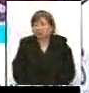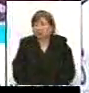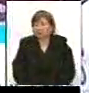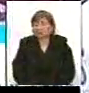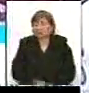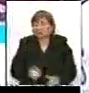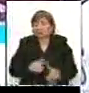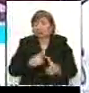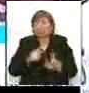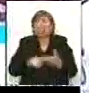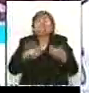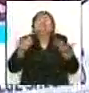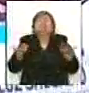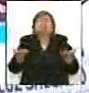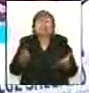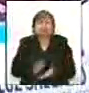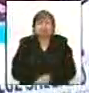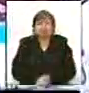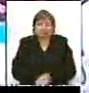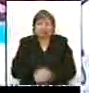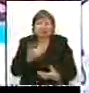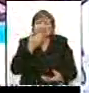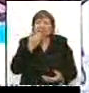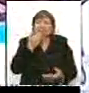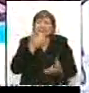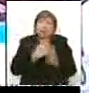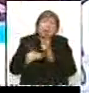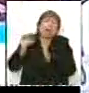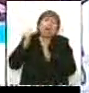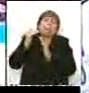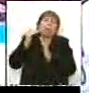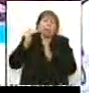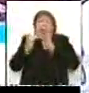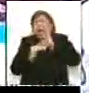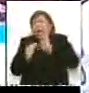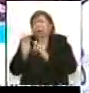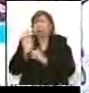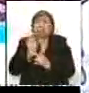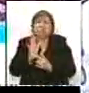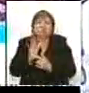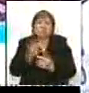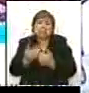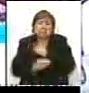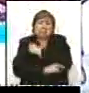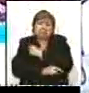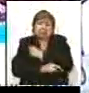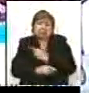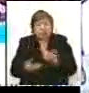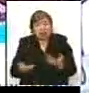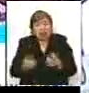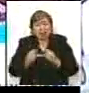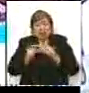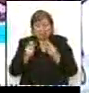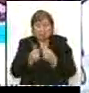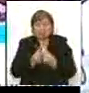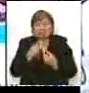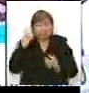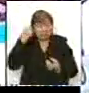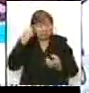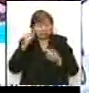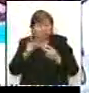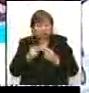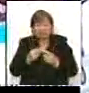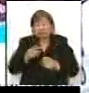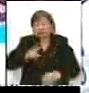Entonces, ¿quién va a predominar en la representación del país? Es el partido político. En cambio,